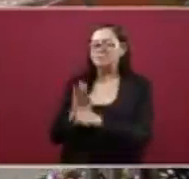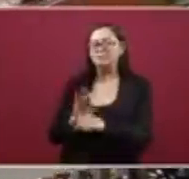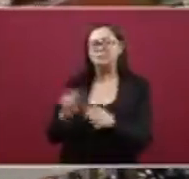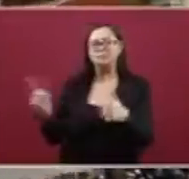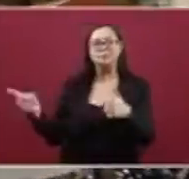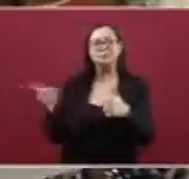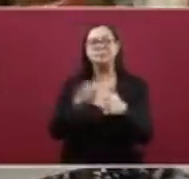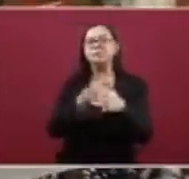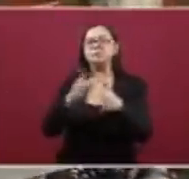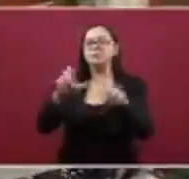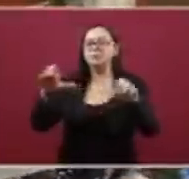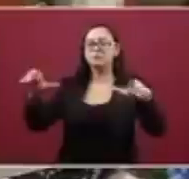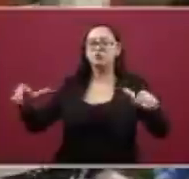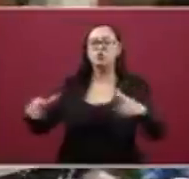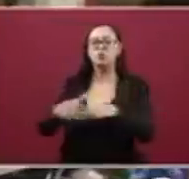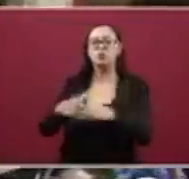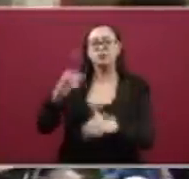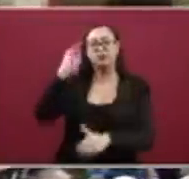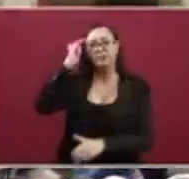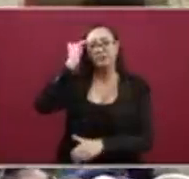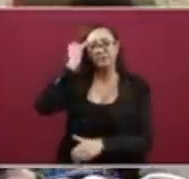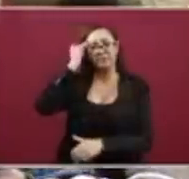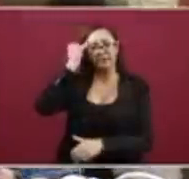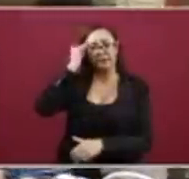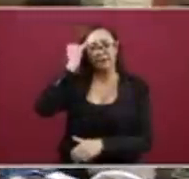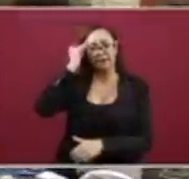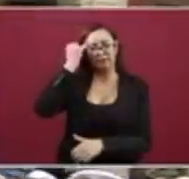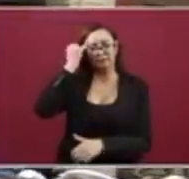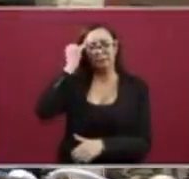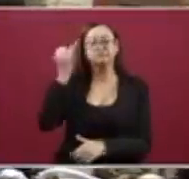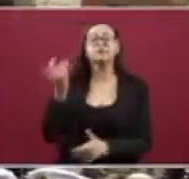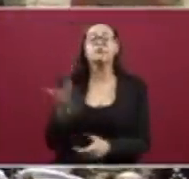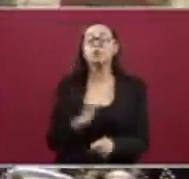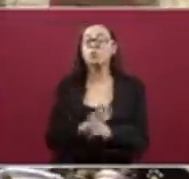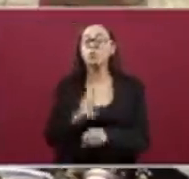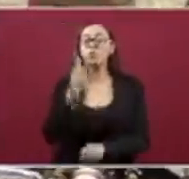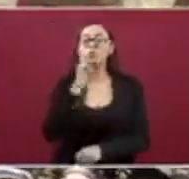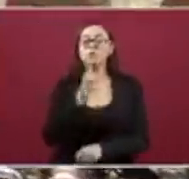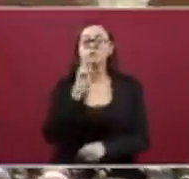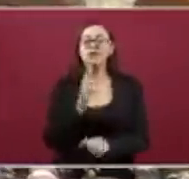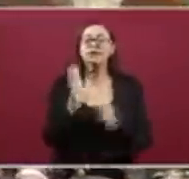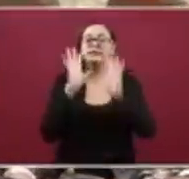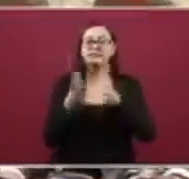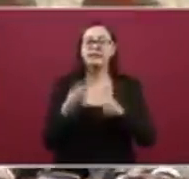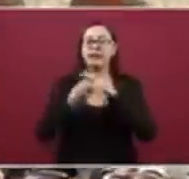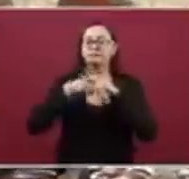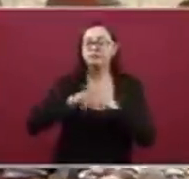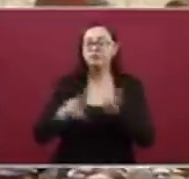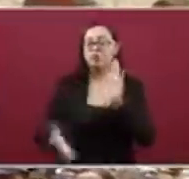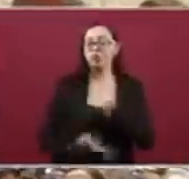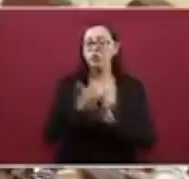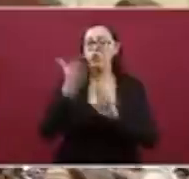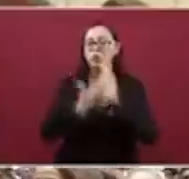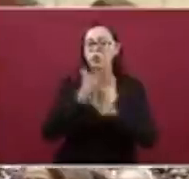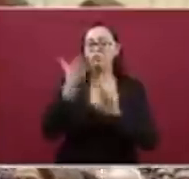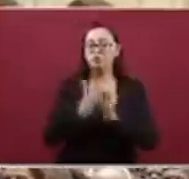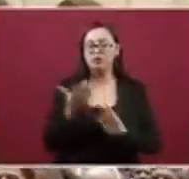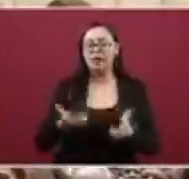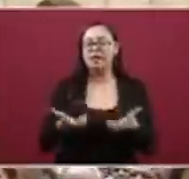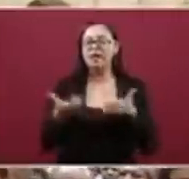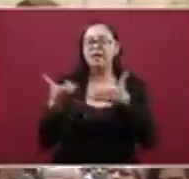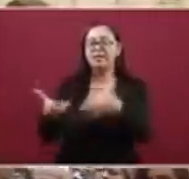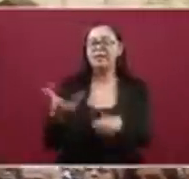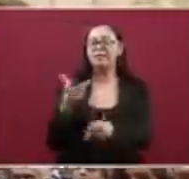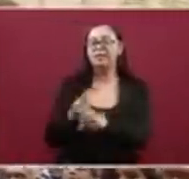indígenas de méxico prueba de ello es que ya iniciamos la construcción de caminos en 47